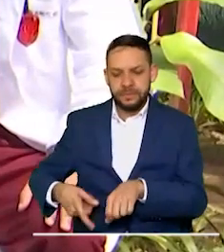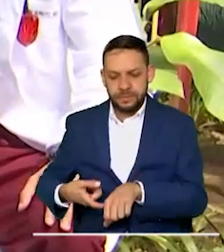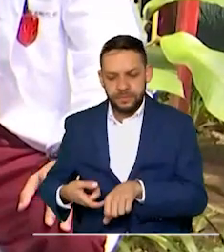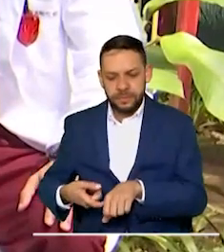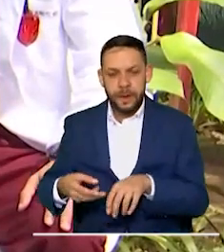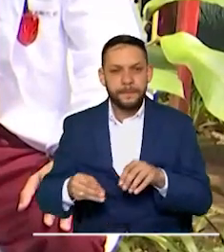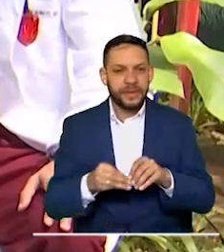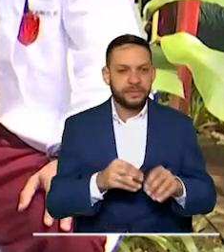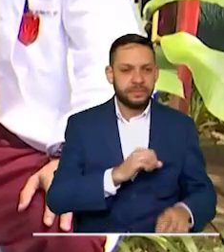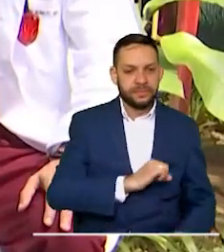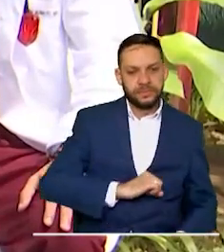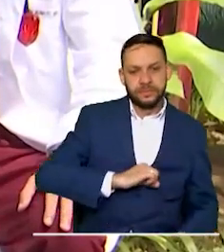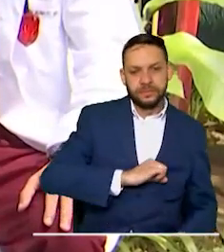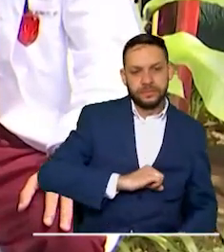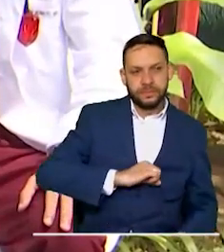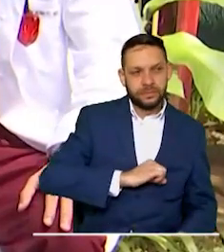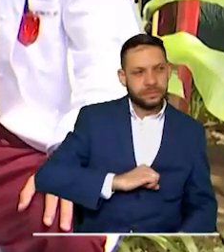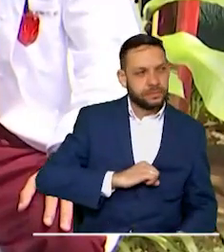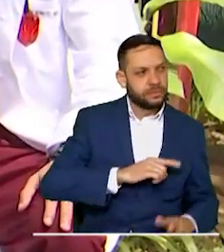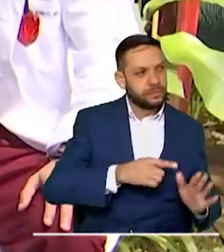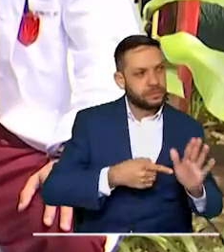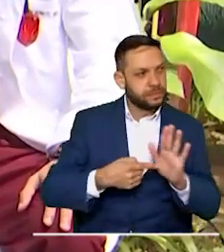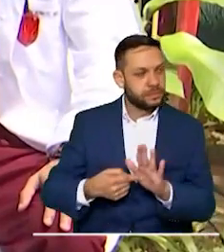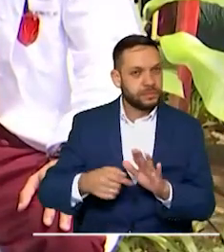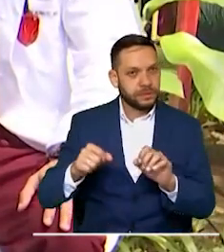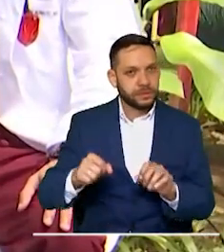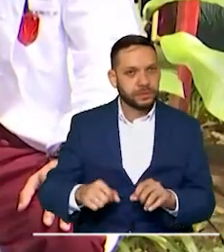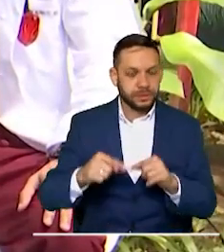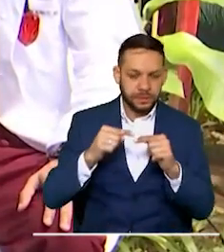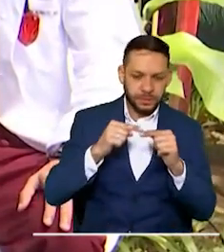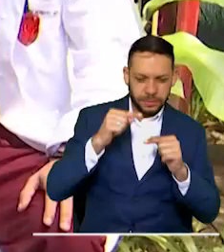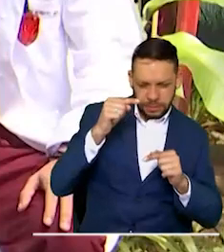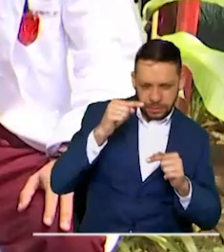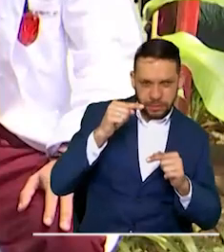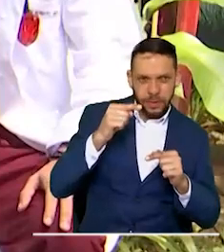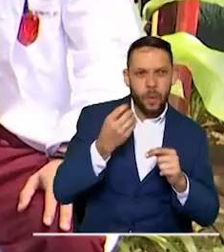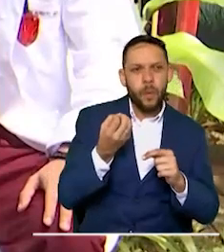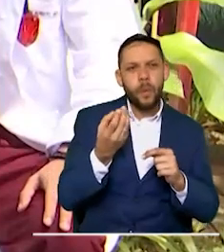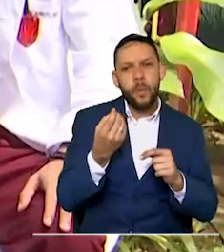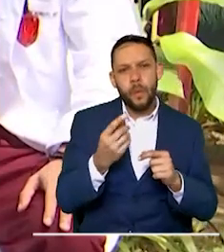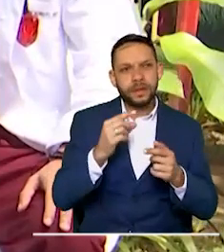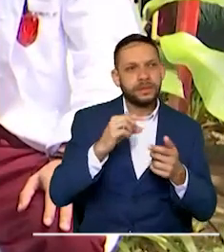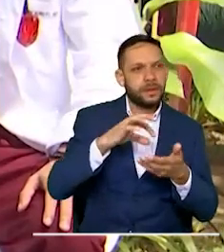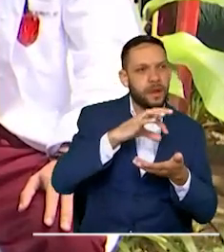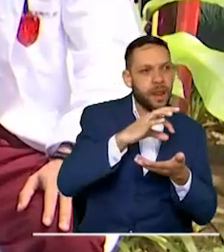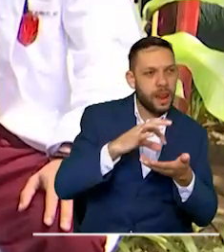de la vejiga podemos verla, medirla y pesarla. Entonces evitamos